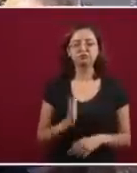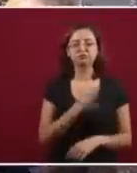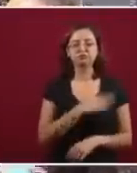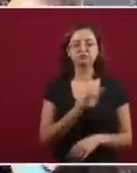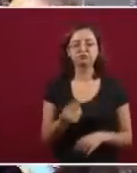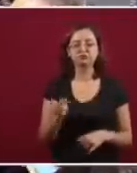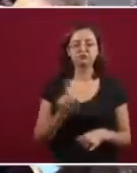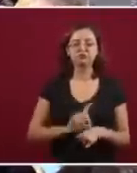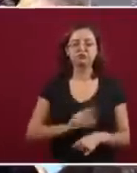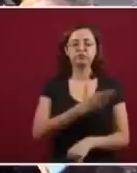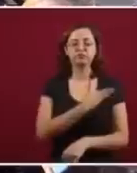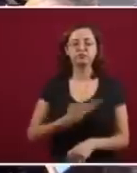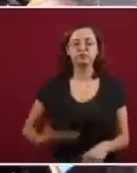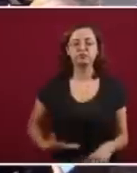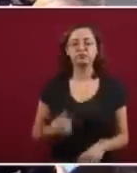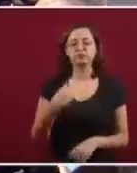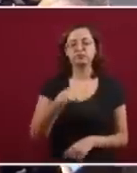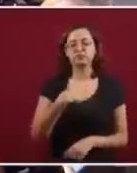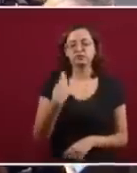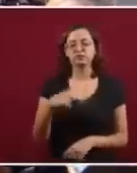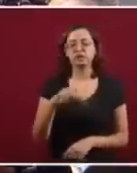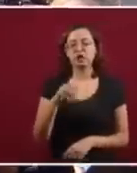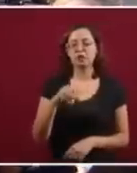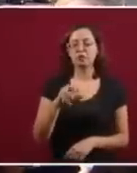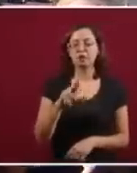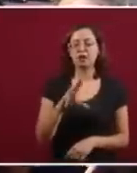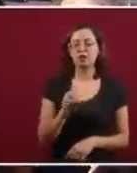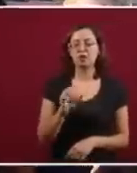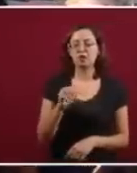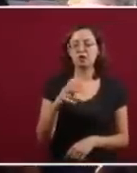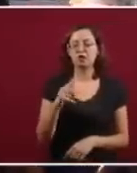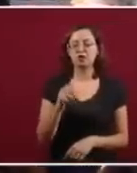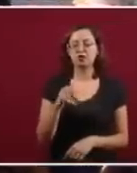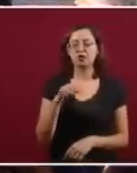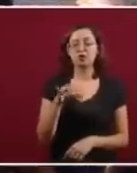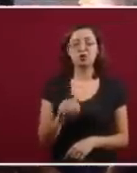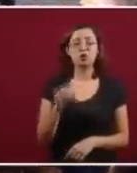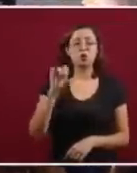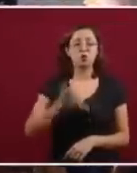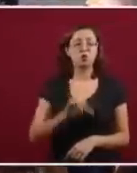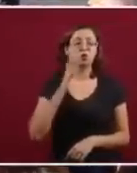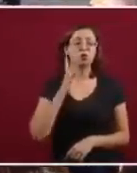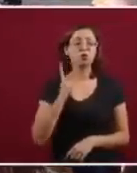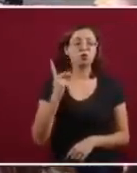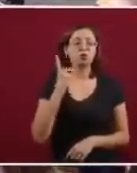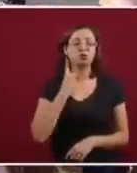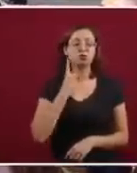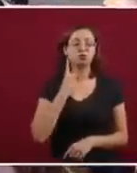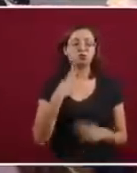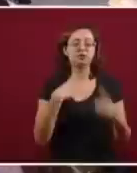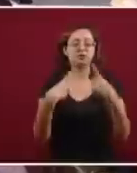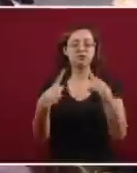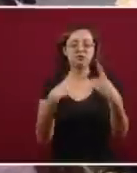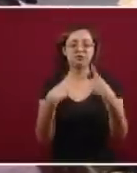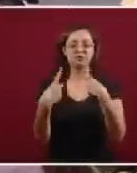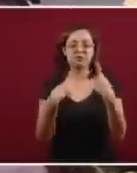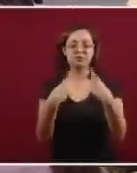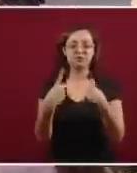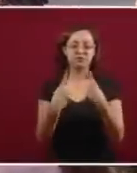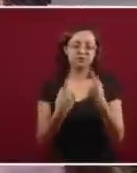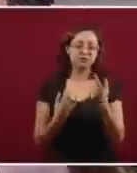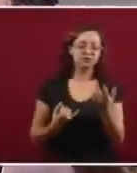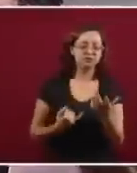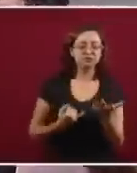días el diario digital bajo palabra hoy la cámara de diputados va a discutir y en su casa a